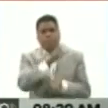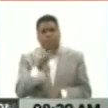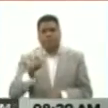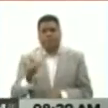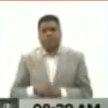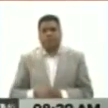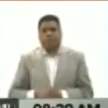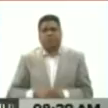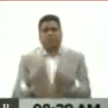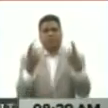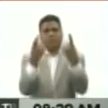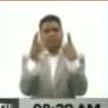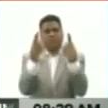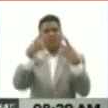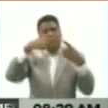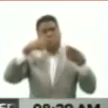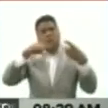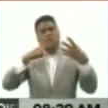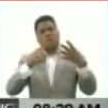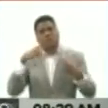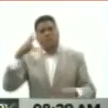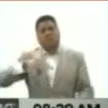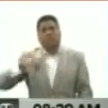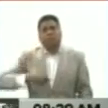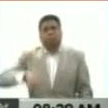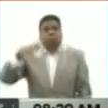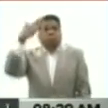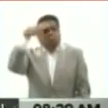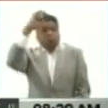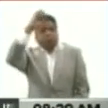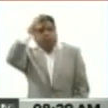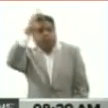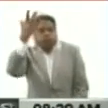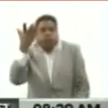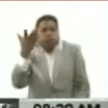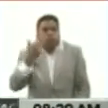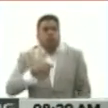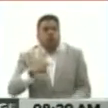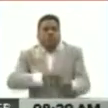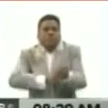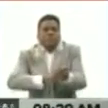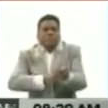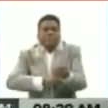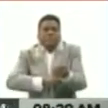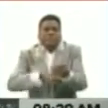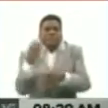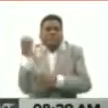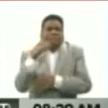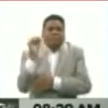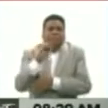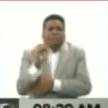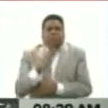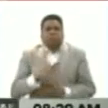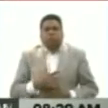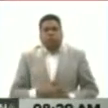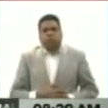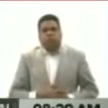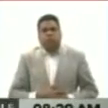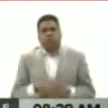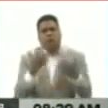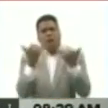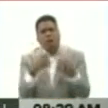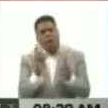Me enseñaron cosas que en verdad no sabía, porque yo en verdad yo tenía carácter violento, era impulsivo, y todavía me queda